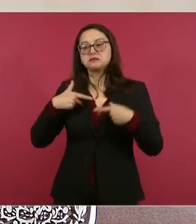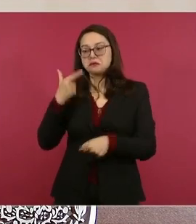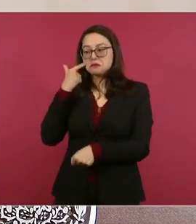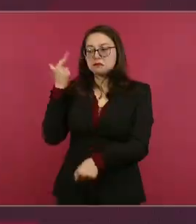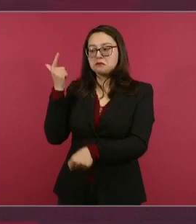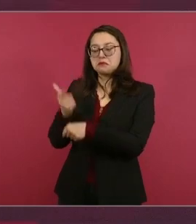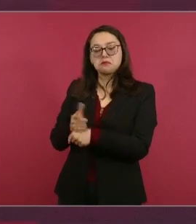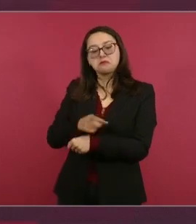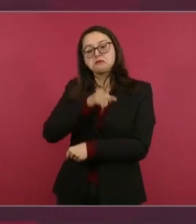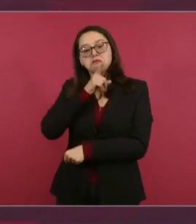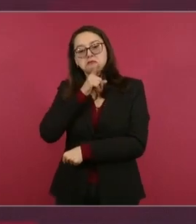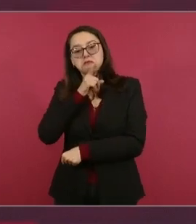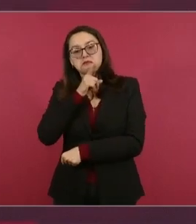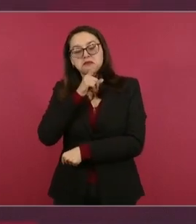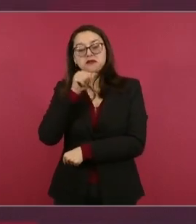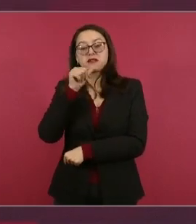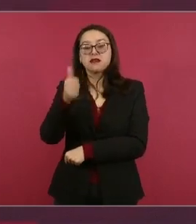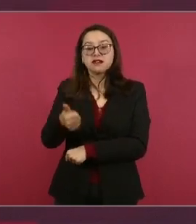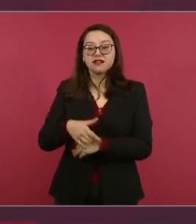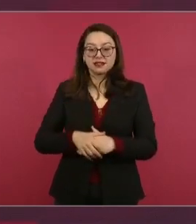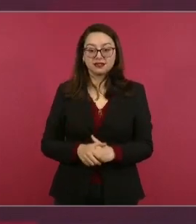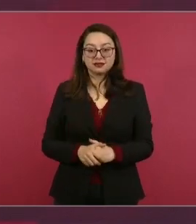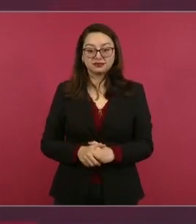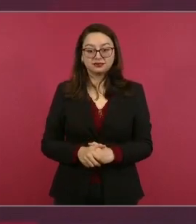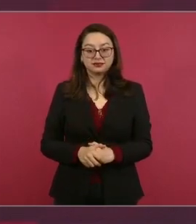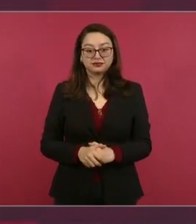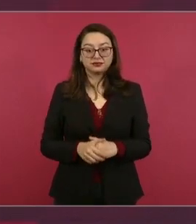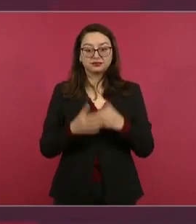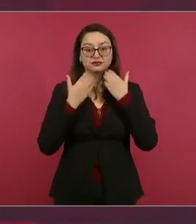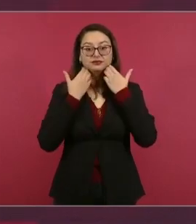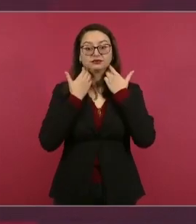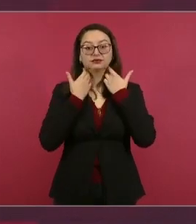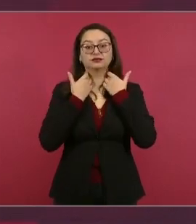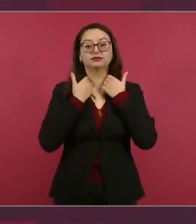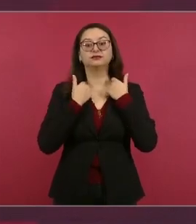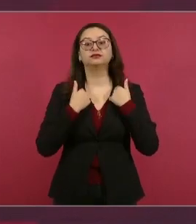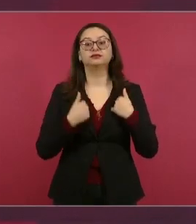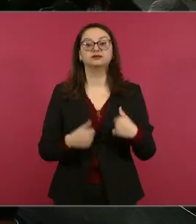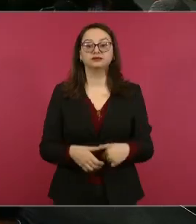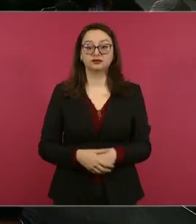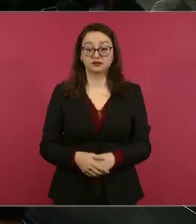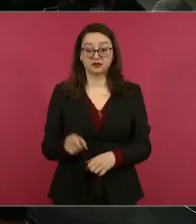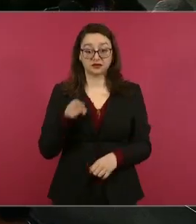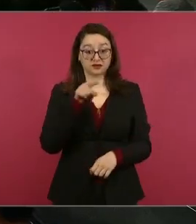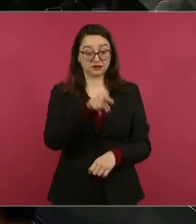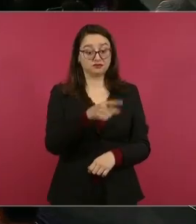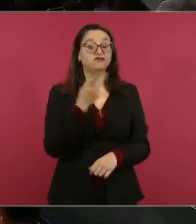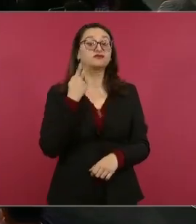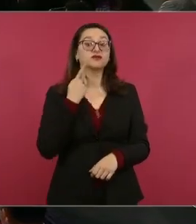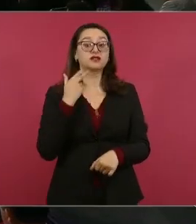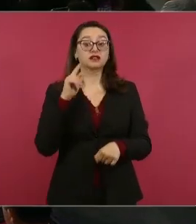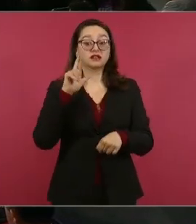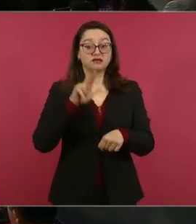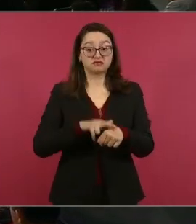No pudo salir el procurador porque hay otra causa,